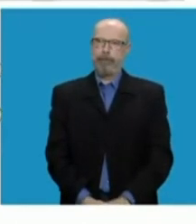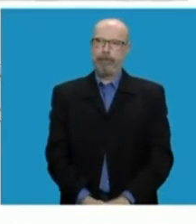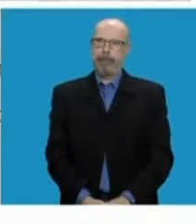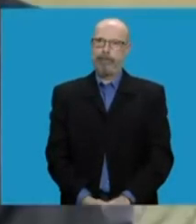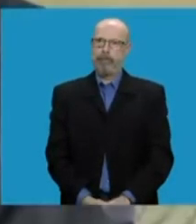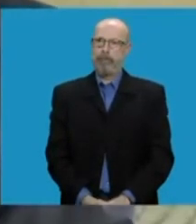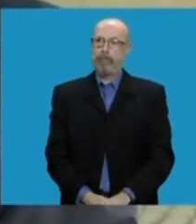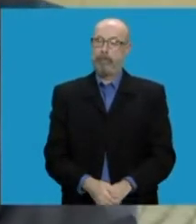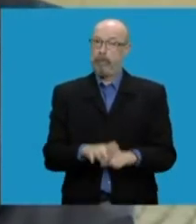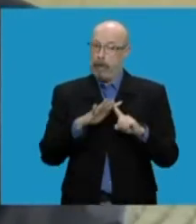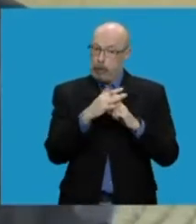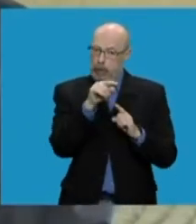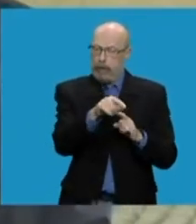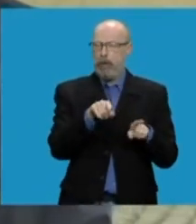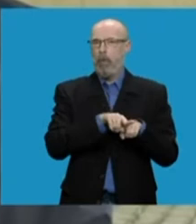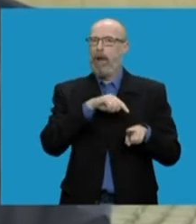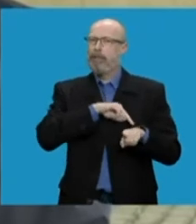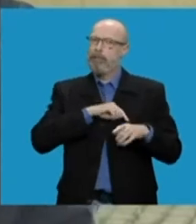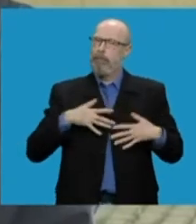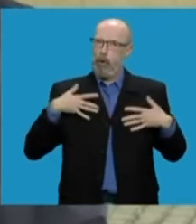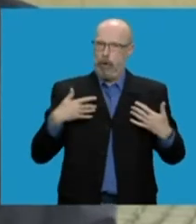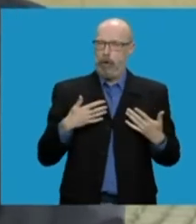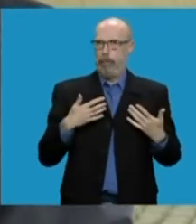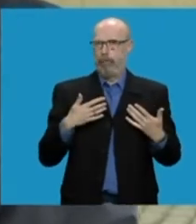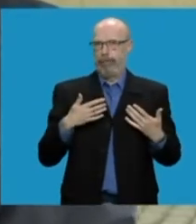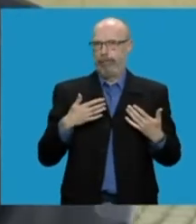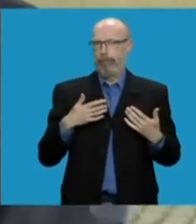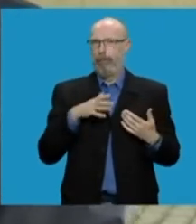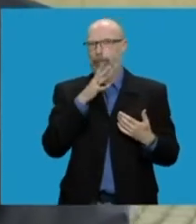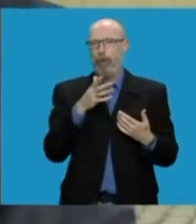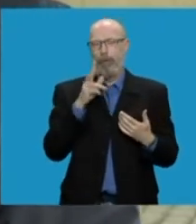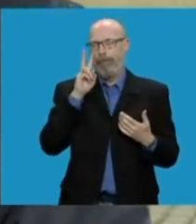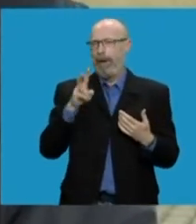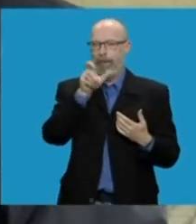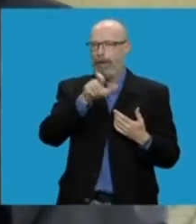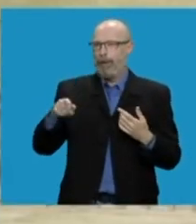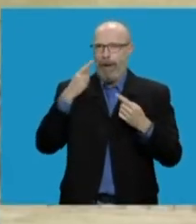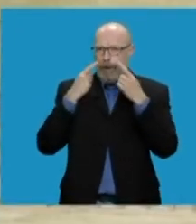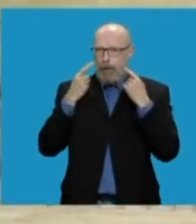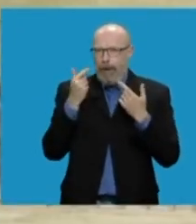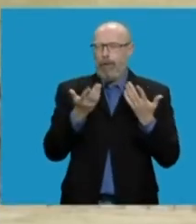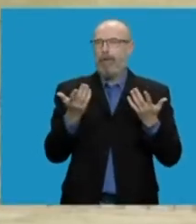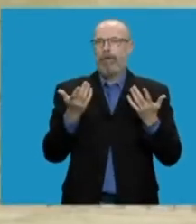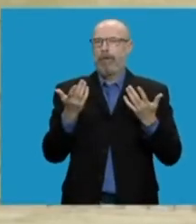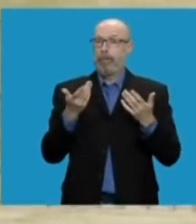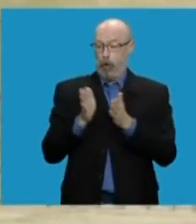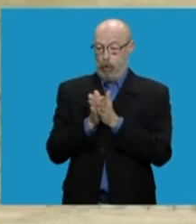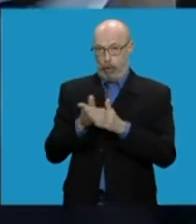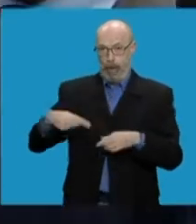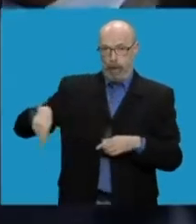Fue un momento muy emotivo para todos, porque bueno, si veis cómo caían las lágrimas en aquel momento, pues mis compañeros